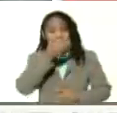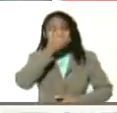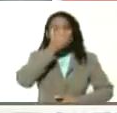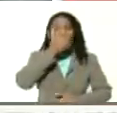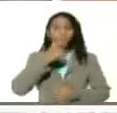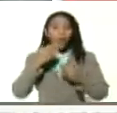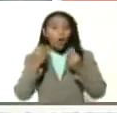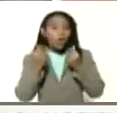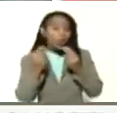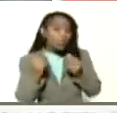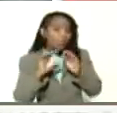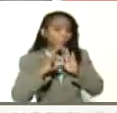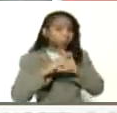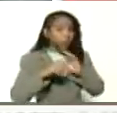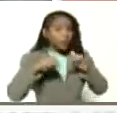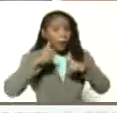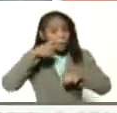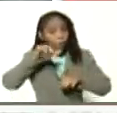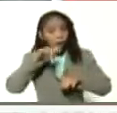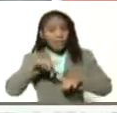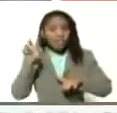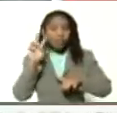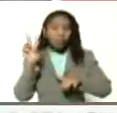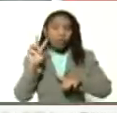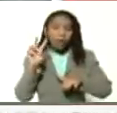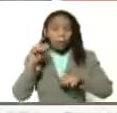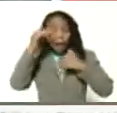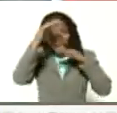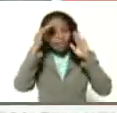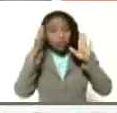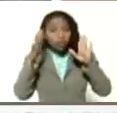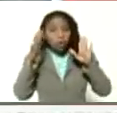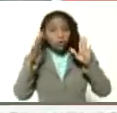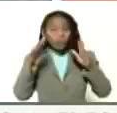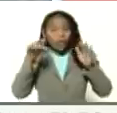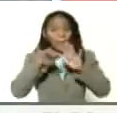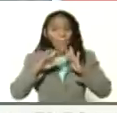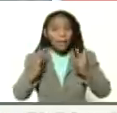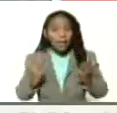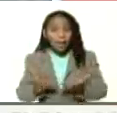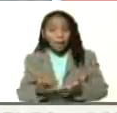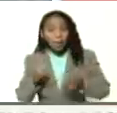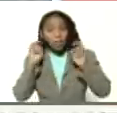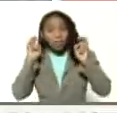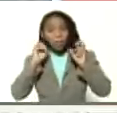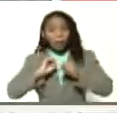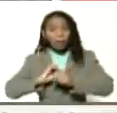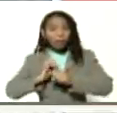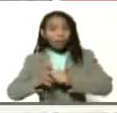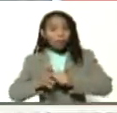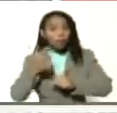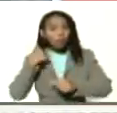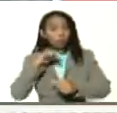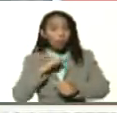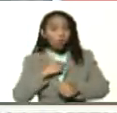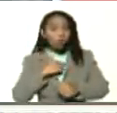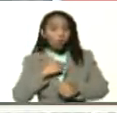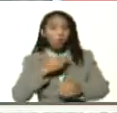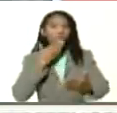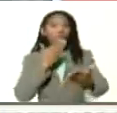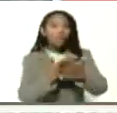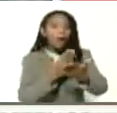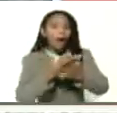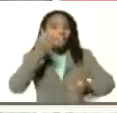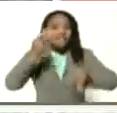de los recursos del pueblo venezolano para atender la pandemia por COVID-19, hemos solicitado al